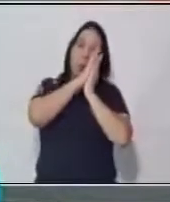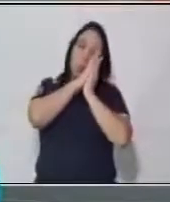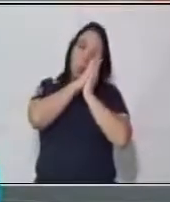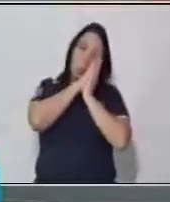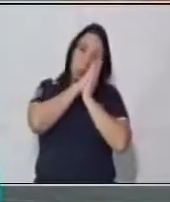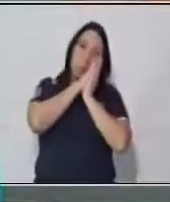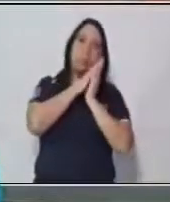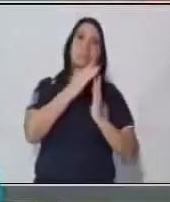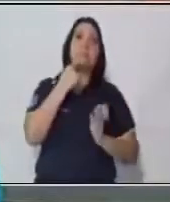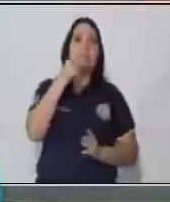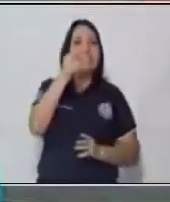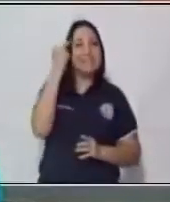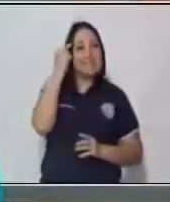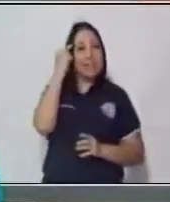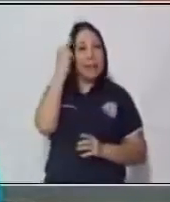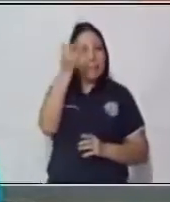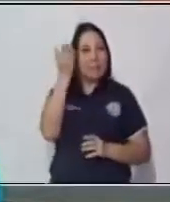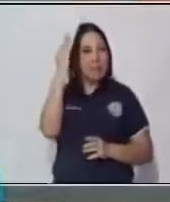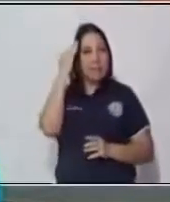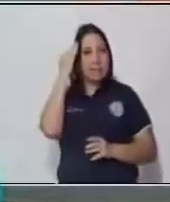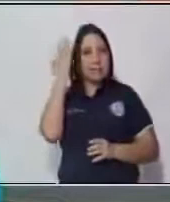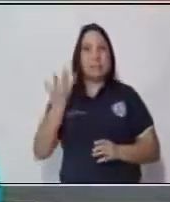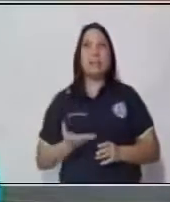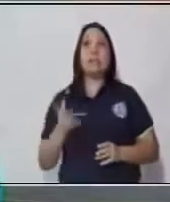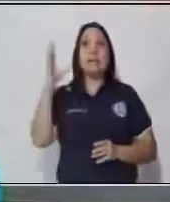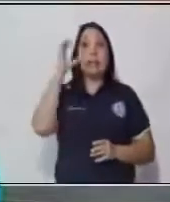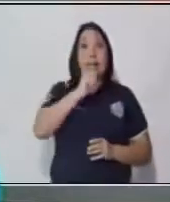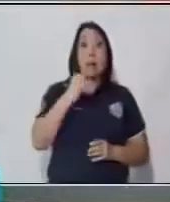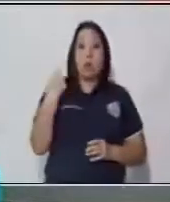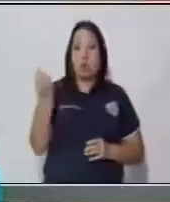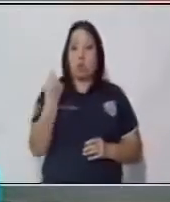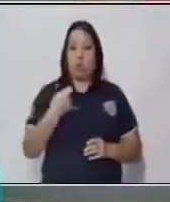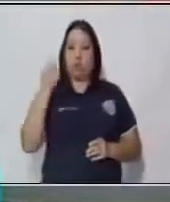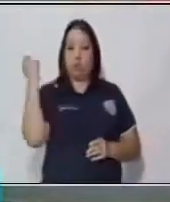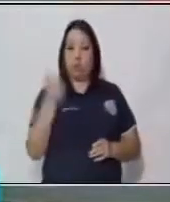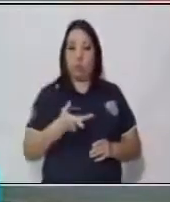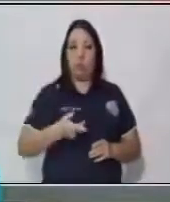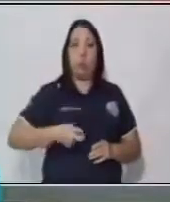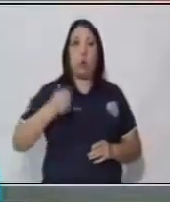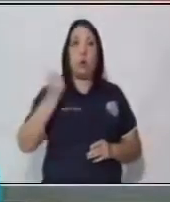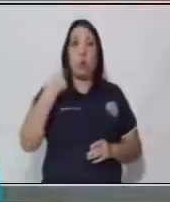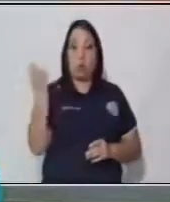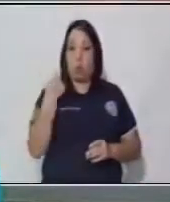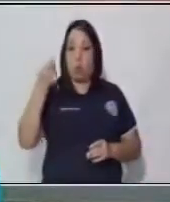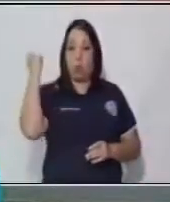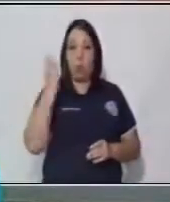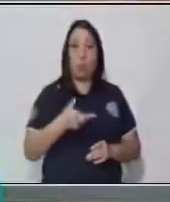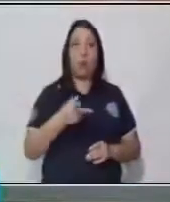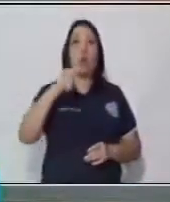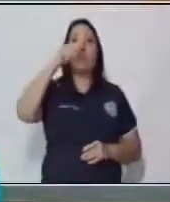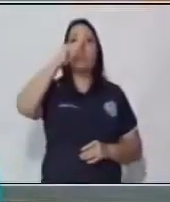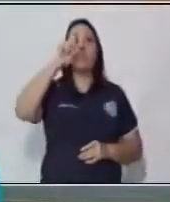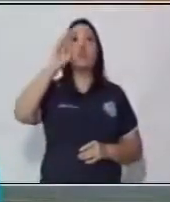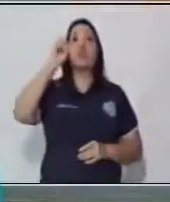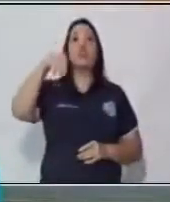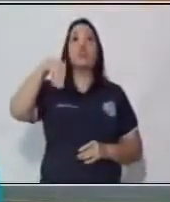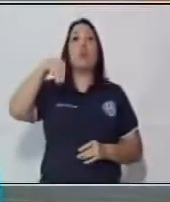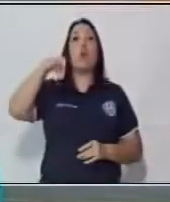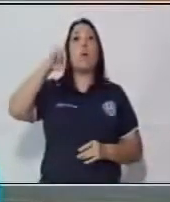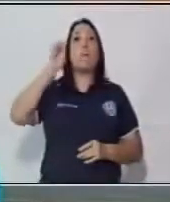dormido. ¿Tienen idea? Es el trompo, porque el trompo si usted lo gira,